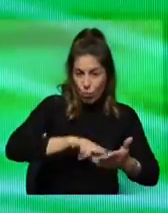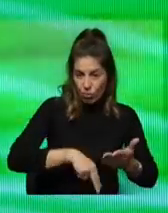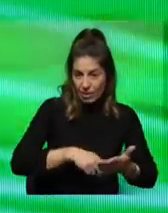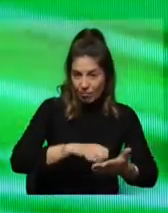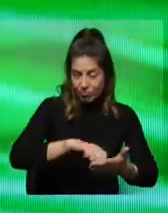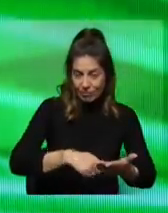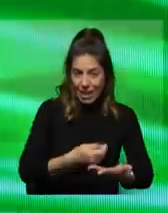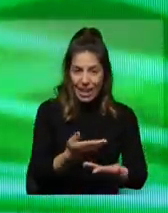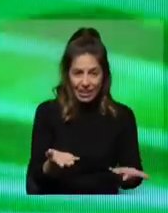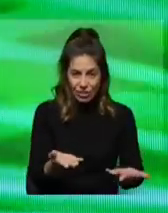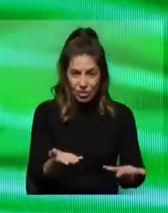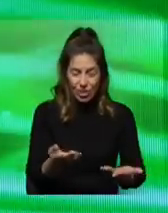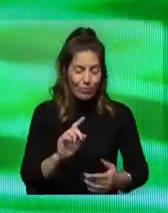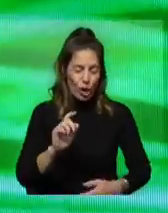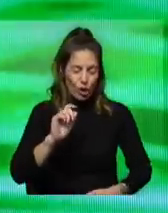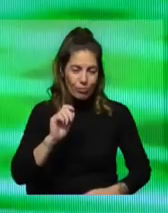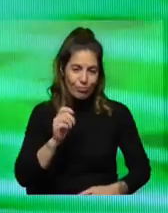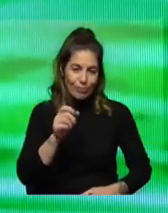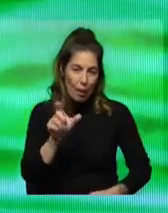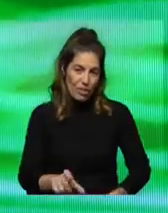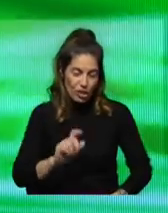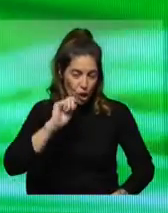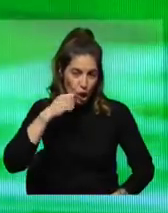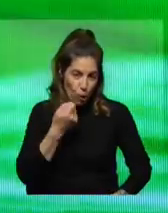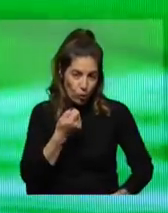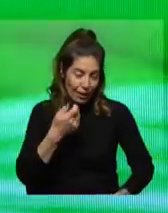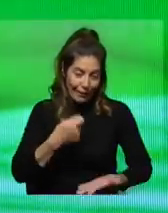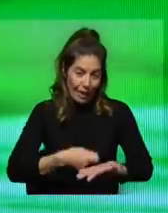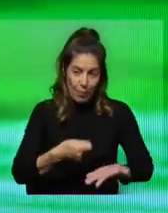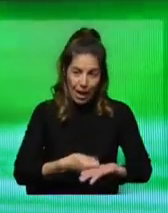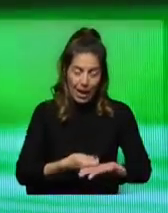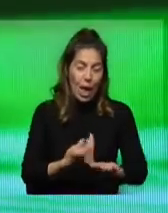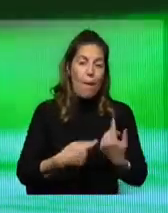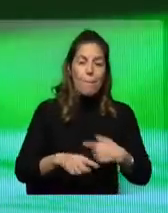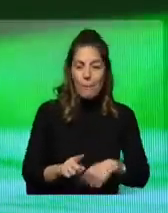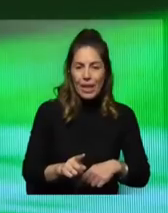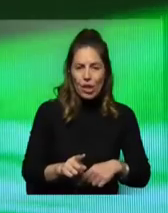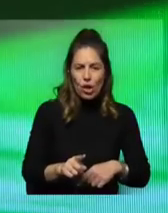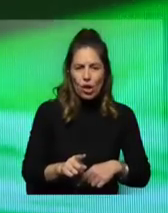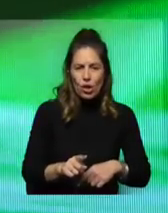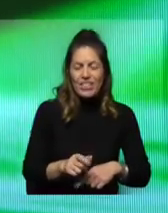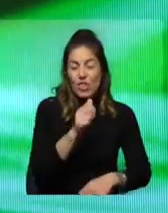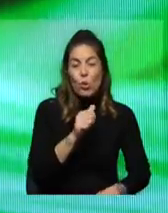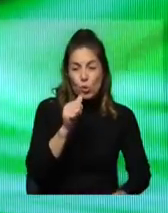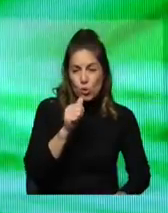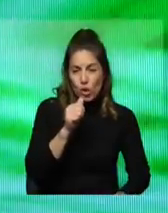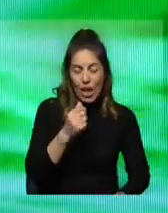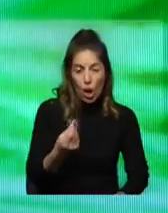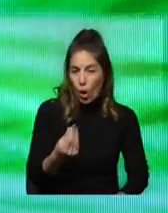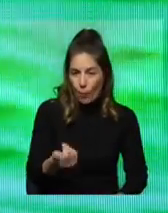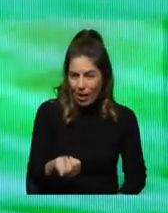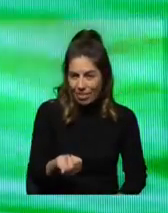Obviamente que a nadie le gusta una acción pecuniaria pero En definitiva lo que lo que se soluciona con plata